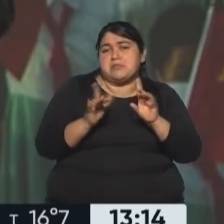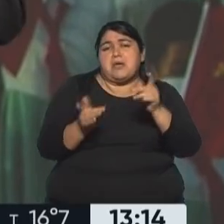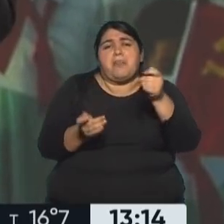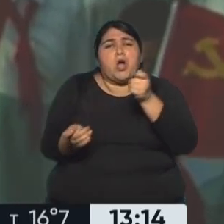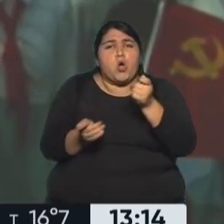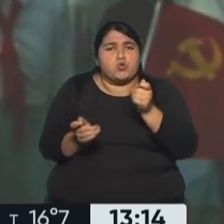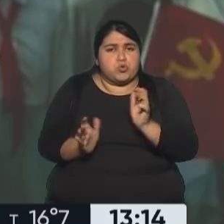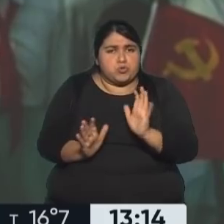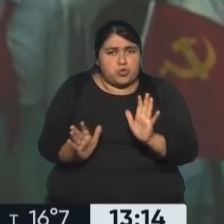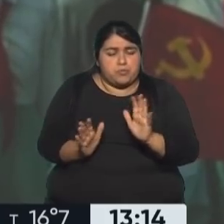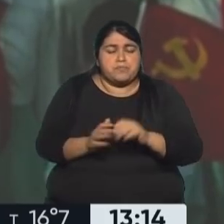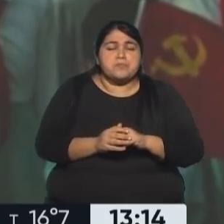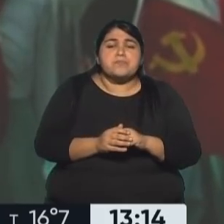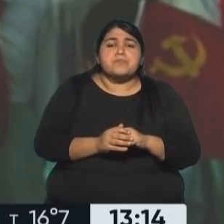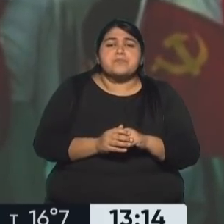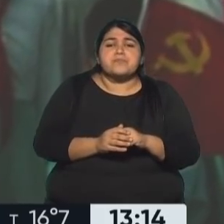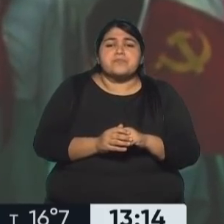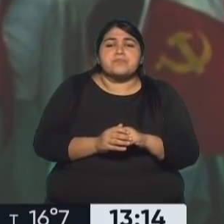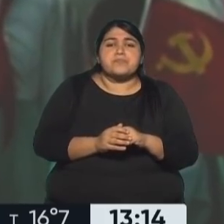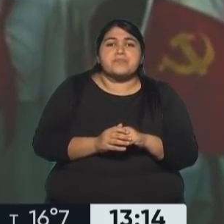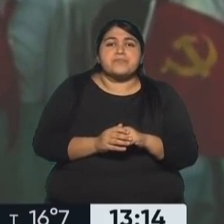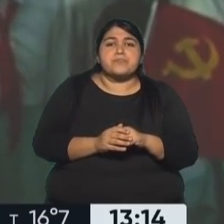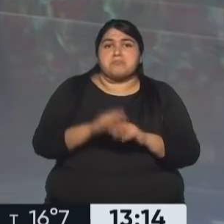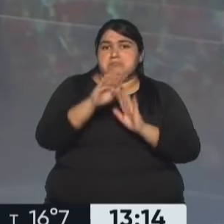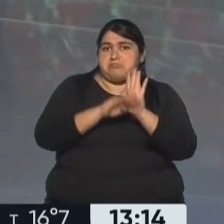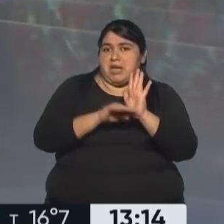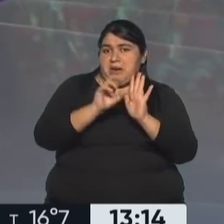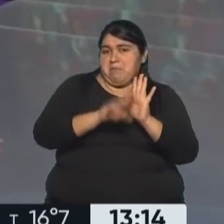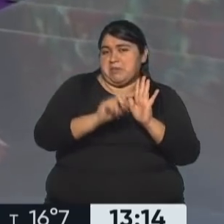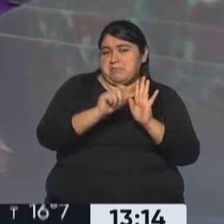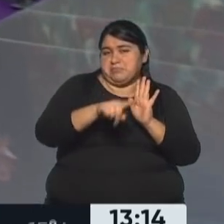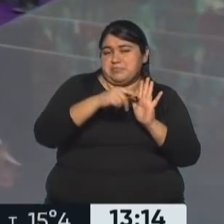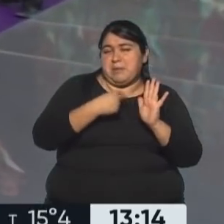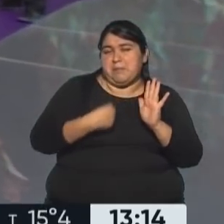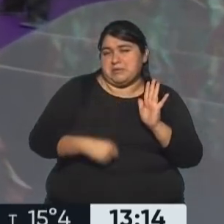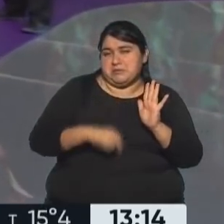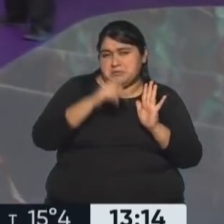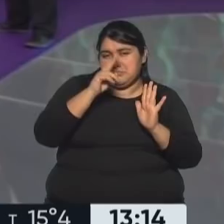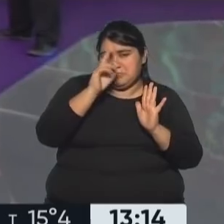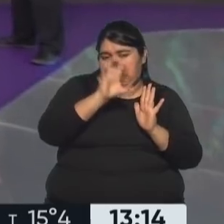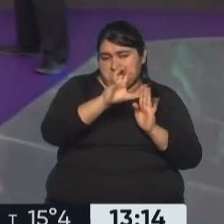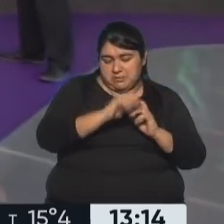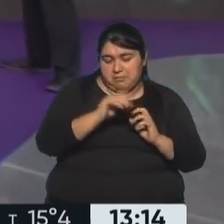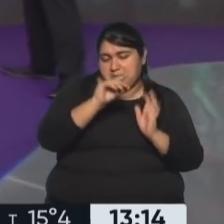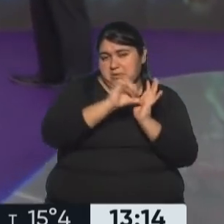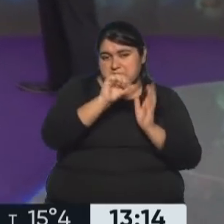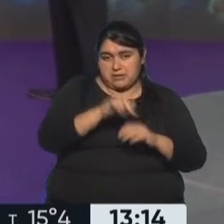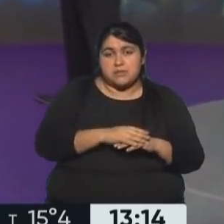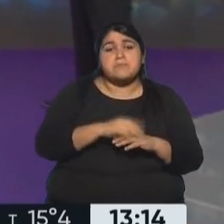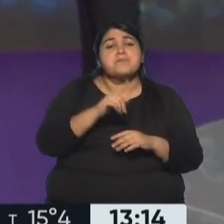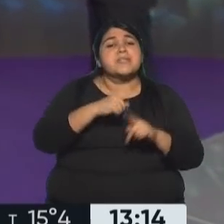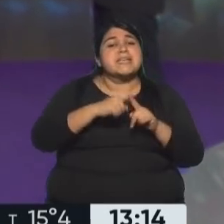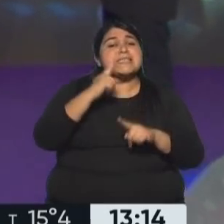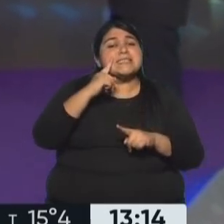conducción del régimen político chino, que está compuesto básicamente por el presidente, que es también el secretario general del partido, Xi